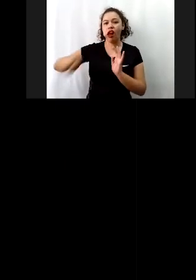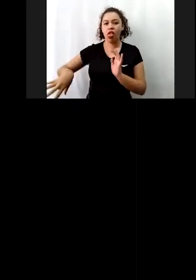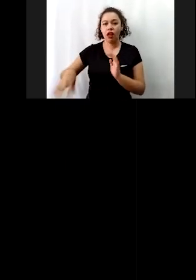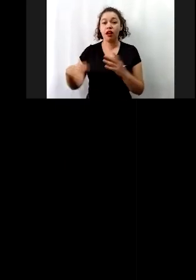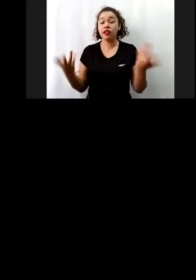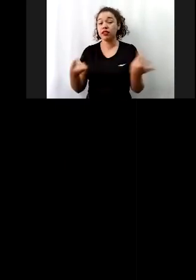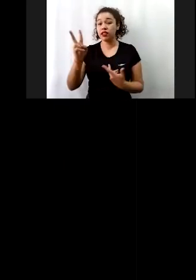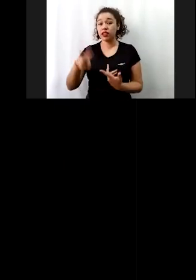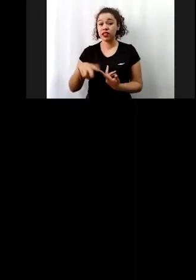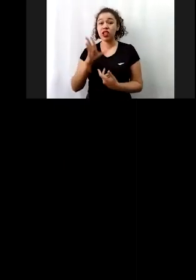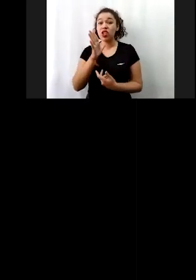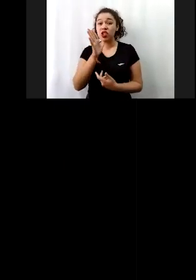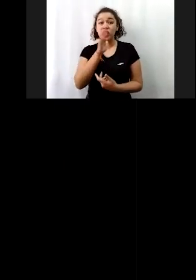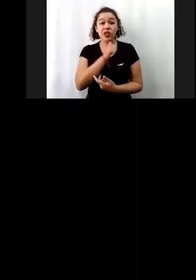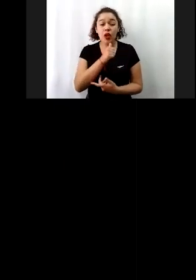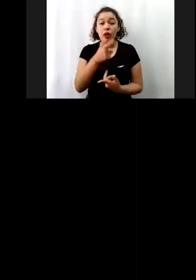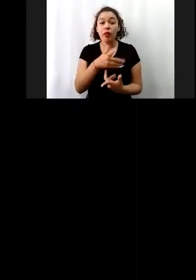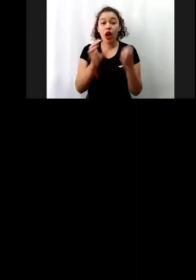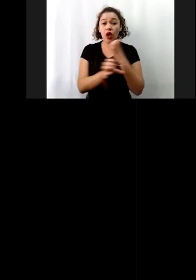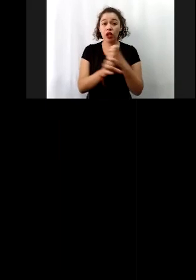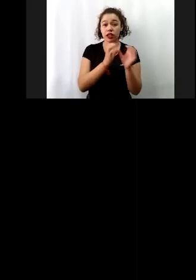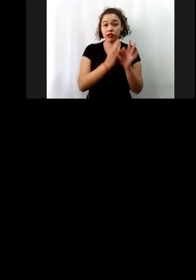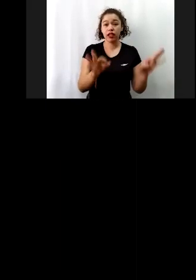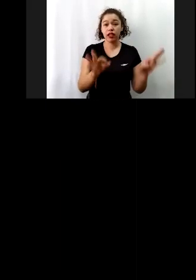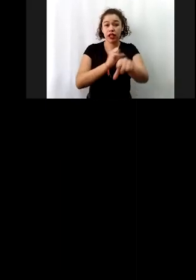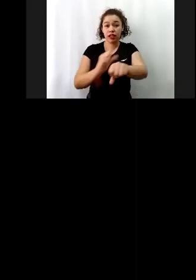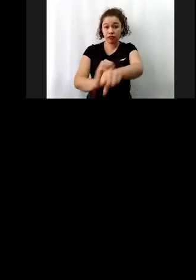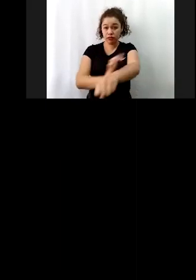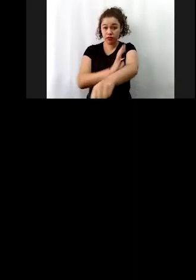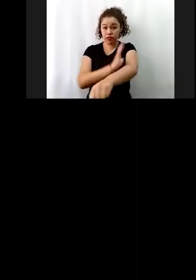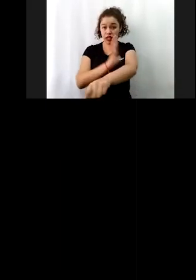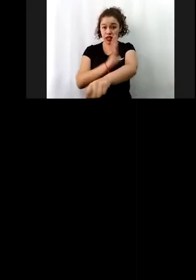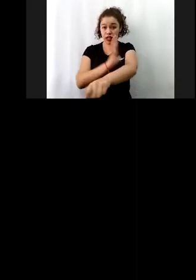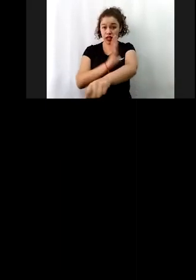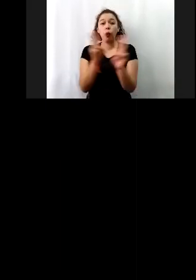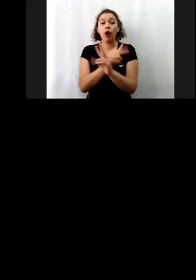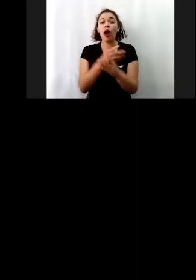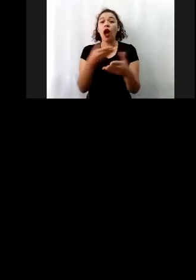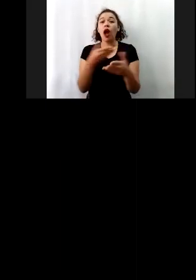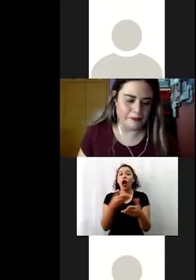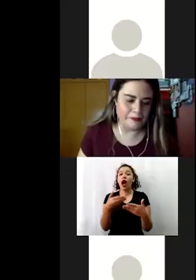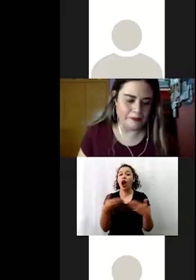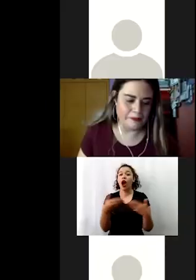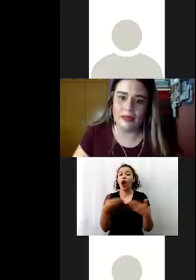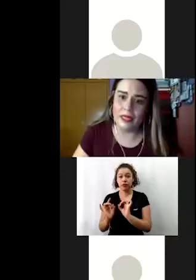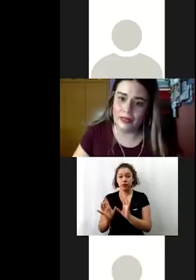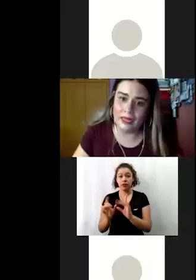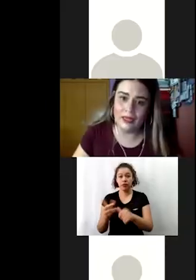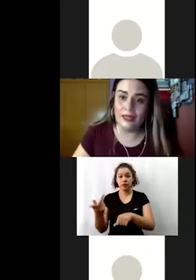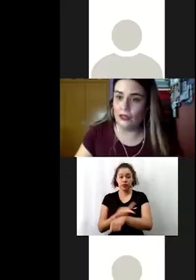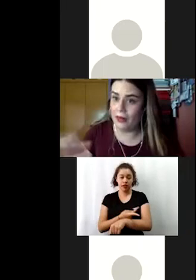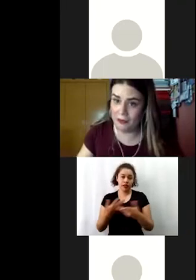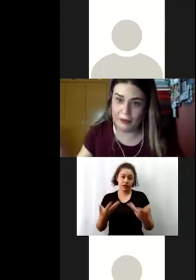puede desechar una cuestión tan importante como la energía eólica con los sucesos que ya vimos que están pasando en materia